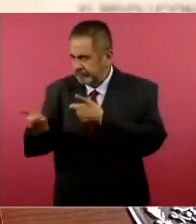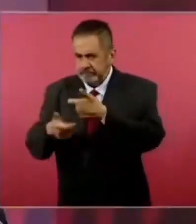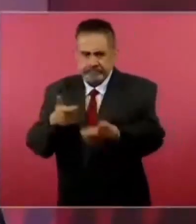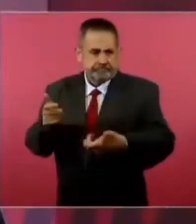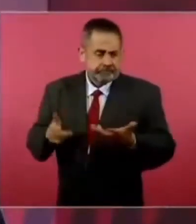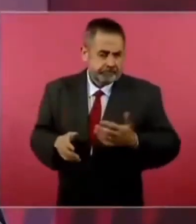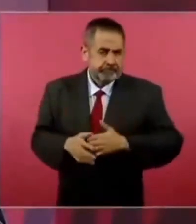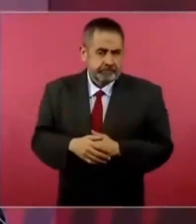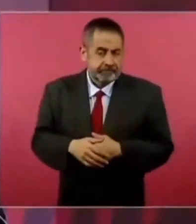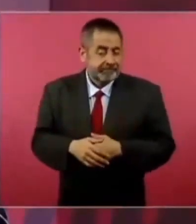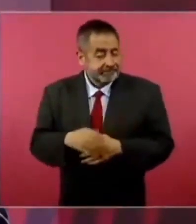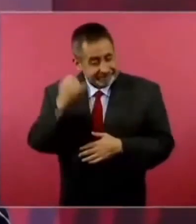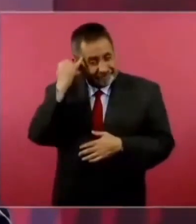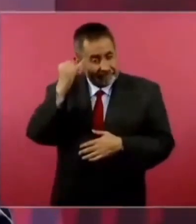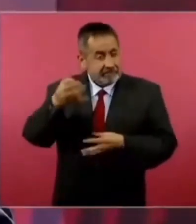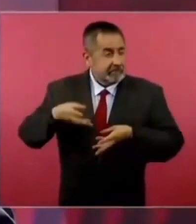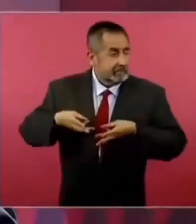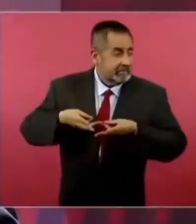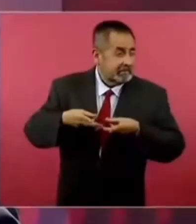Imagínense cuánto nos ahorramos